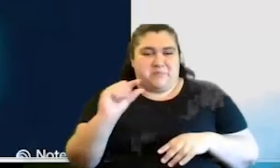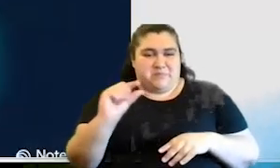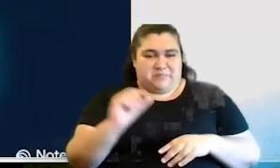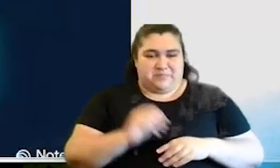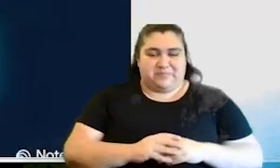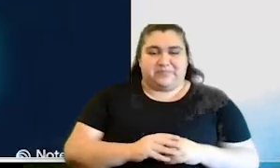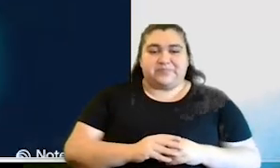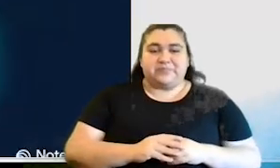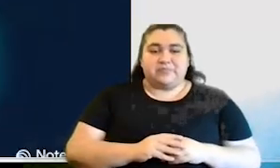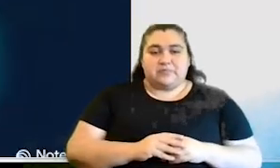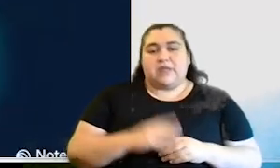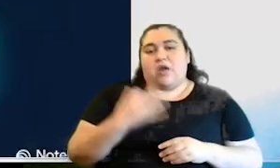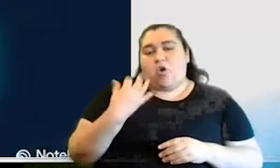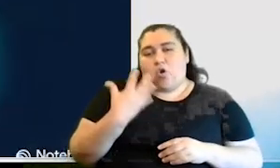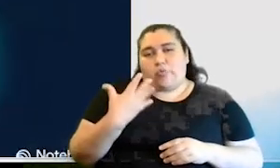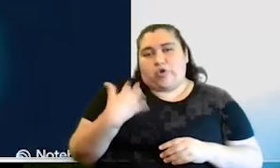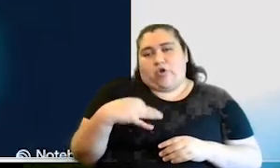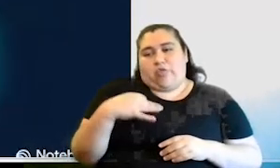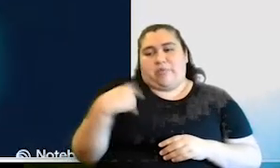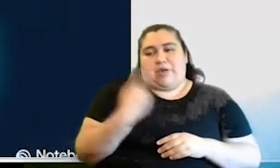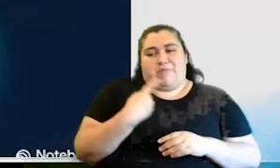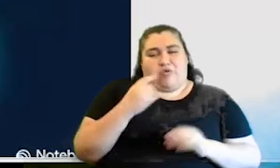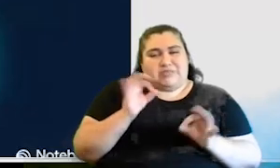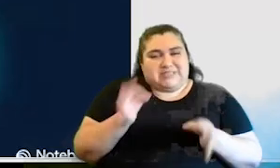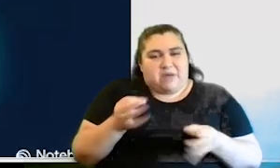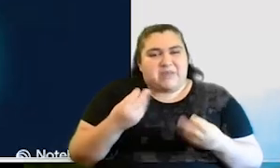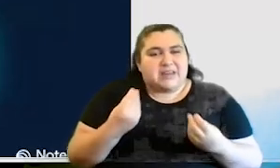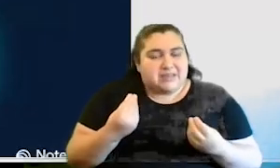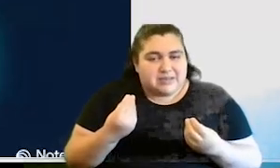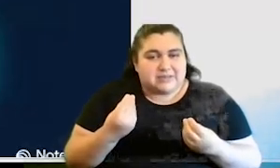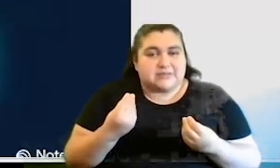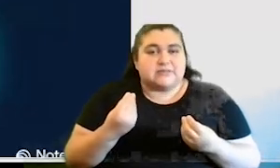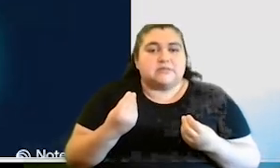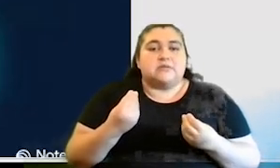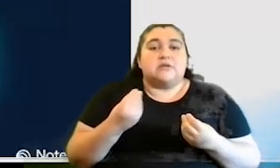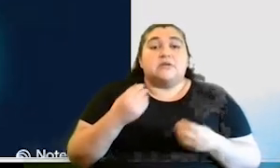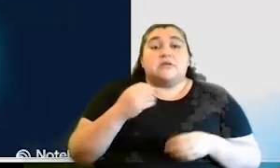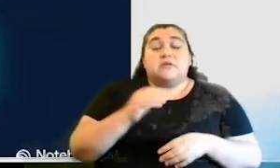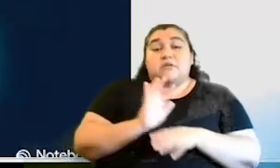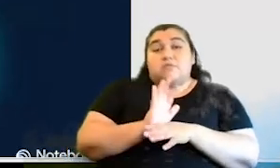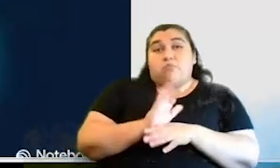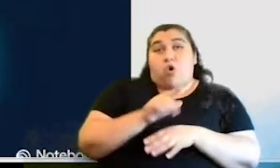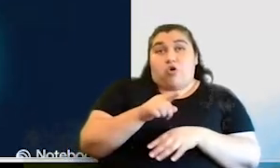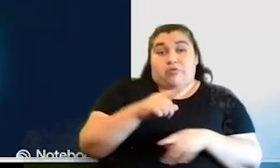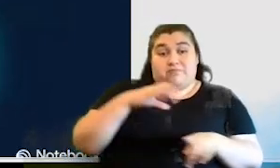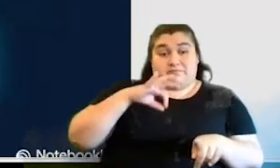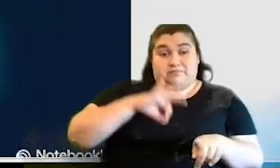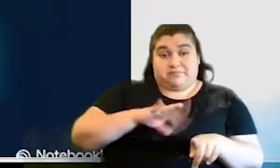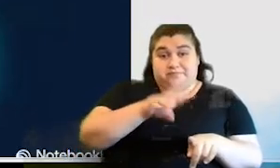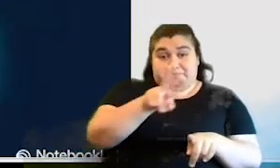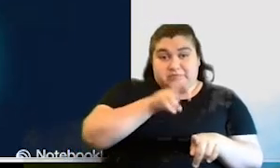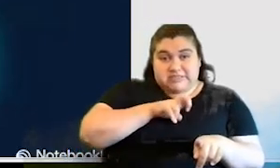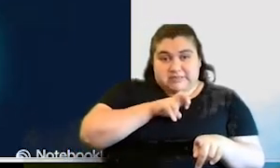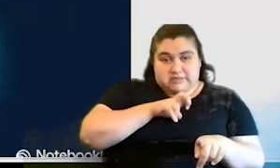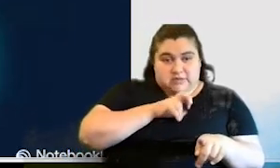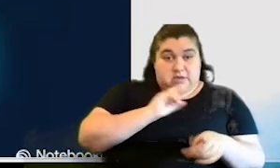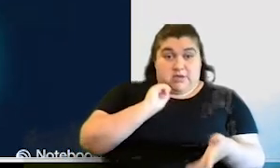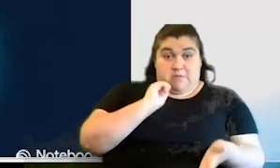Obvio que nosotros tenemos que tener presente que si estamos hablando de una liquidación por percibido, será lo abonado, ¿sí? También.